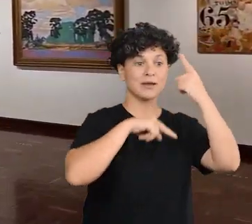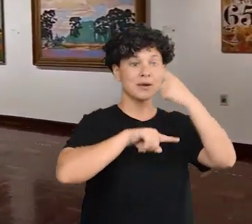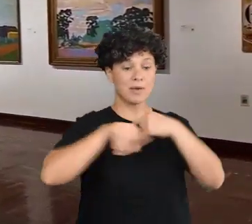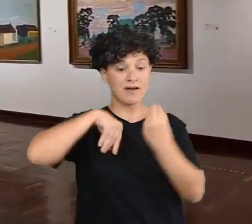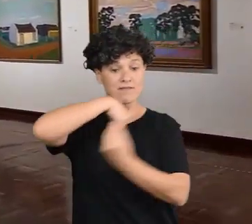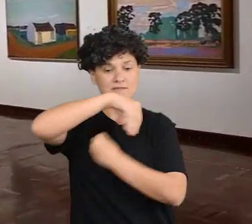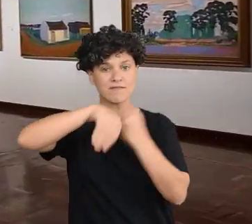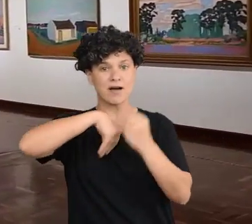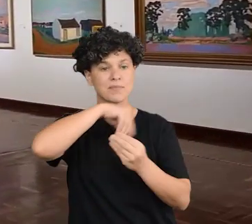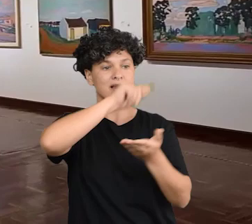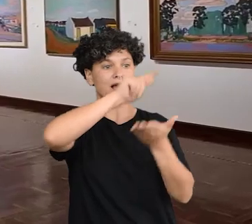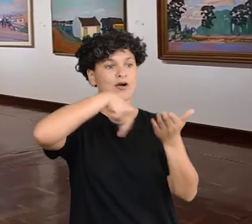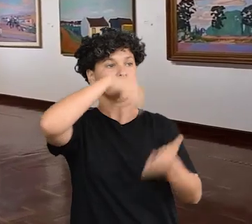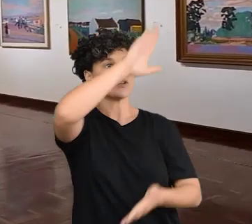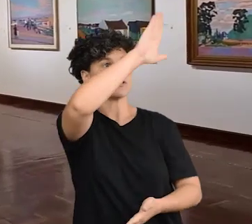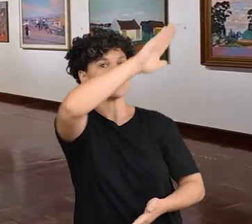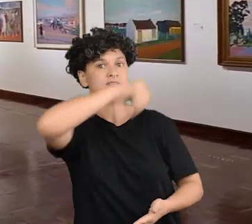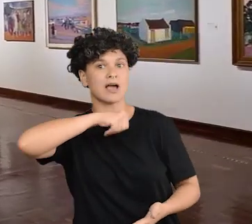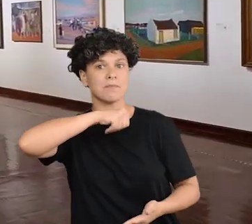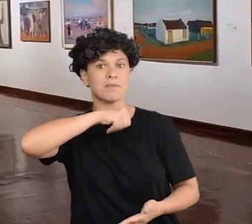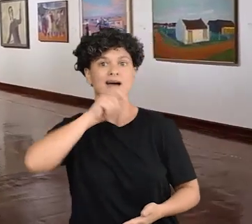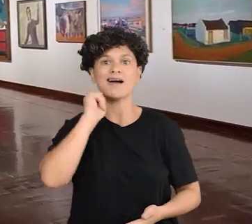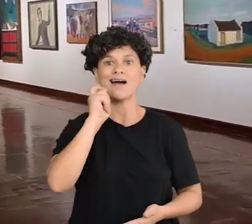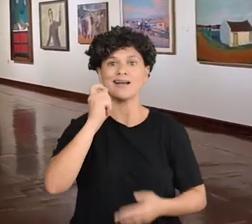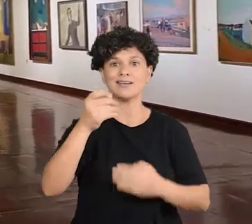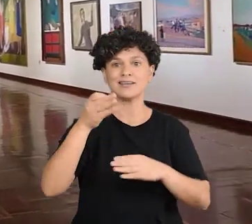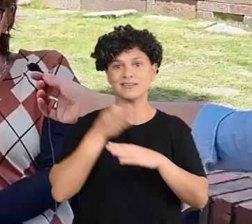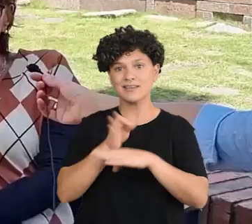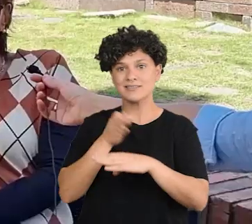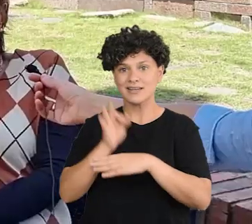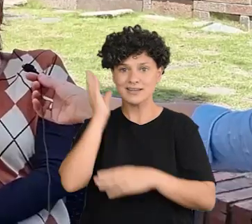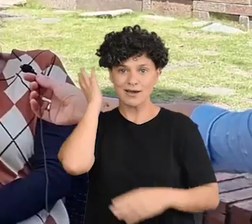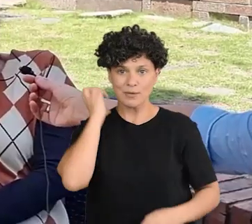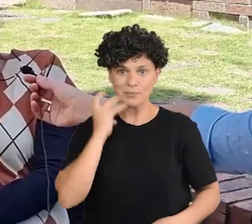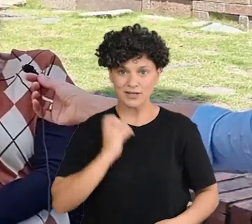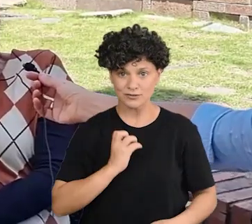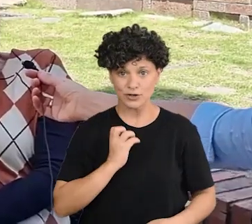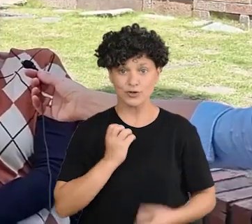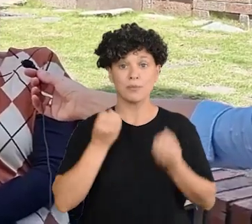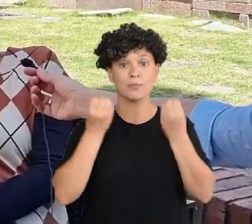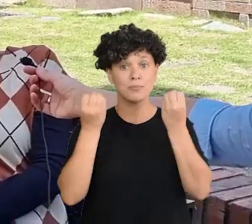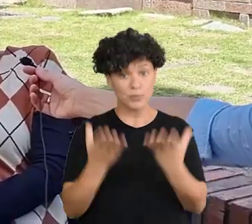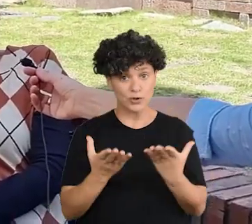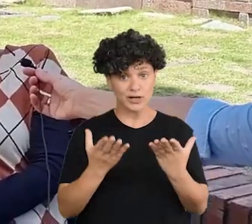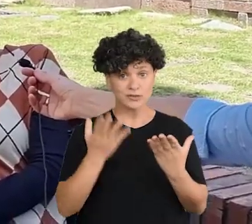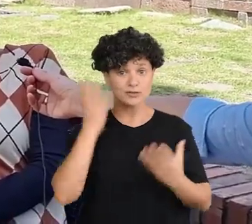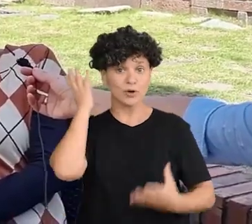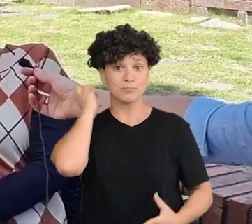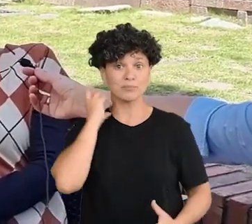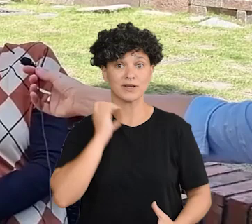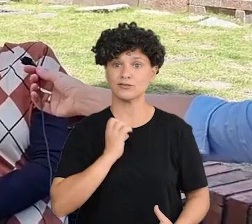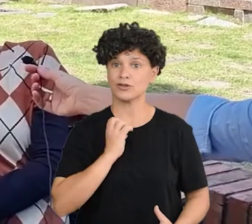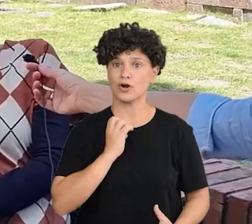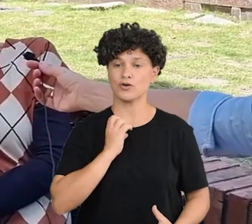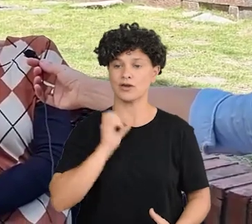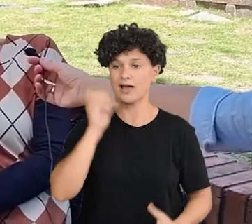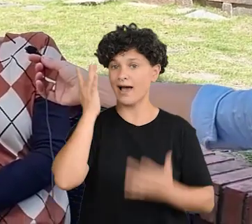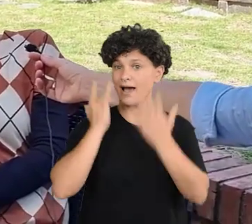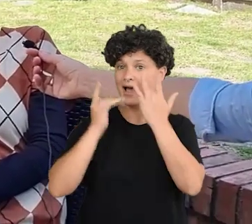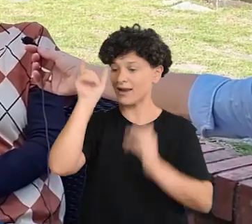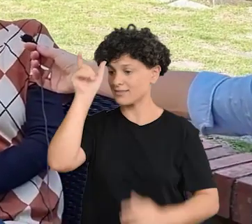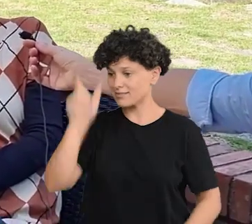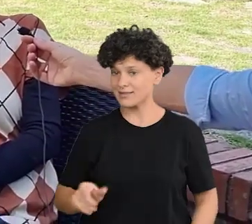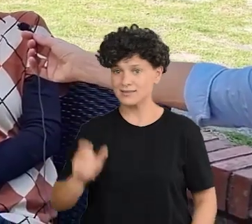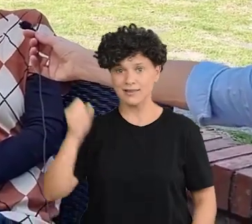fue contratado a la casa. Así que Petrona se transforma en uno de los